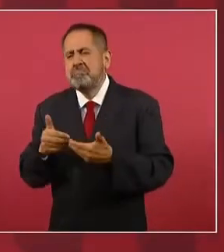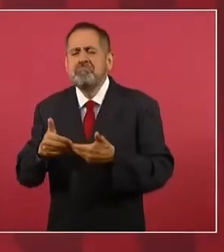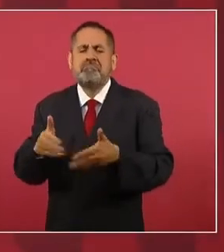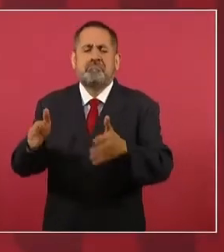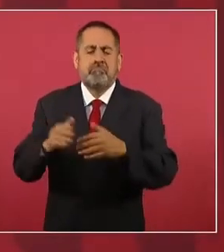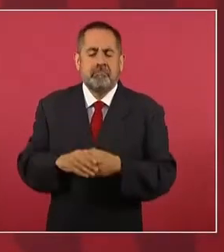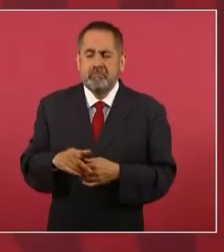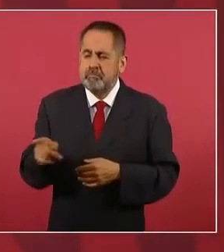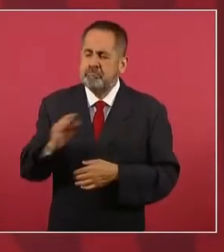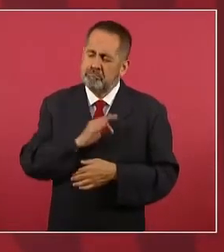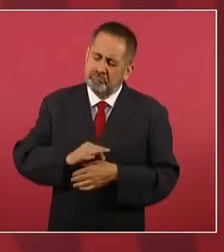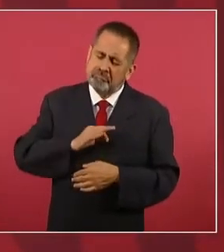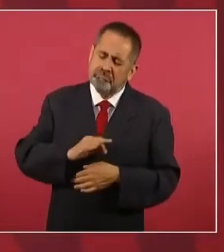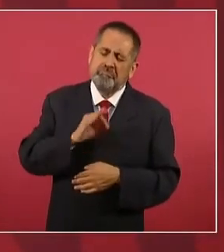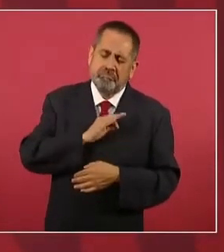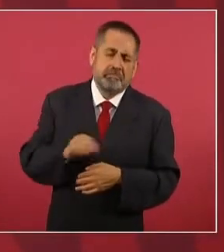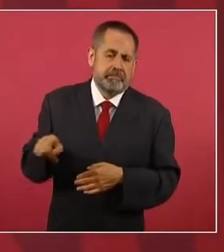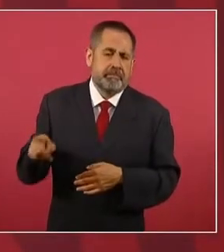estando bien